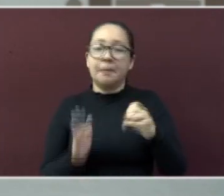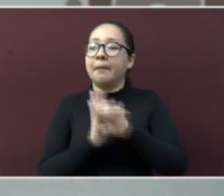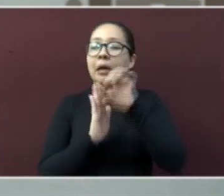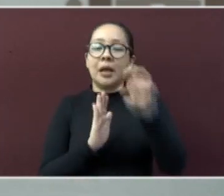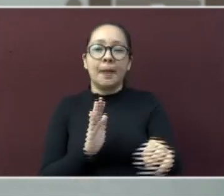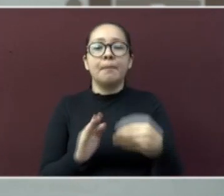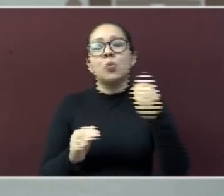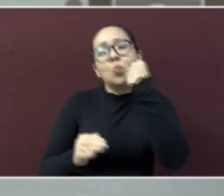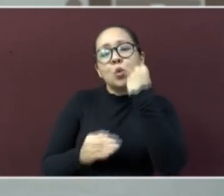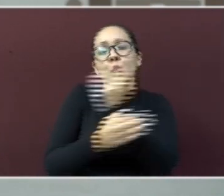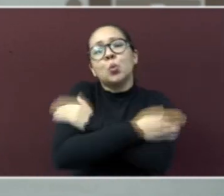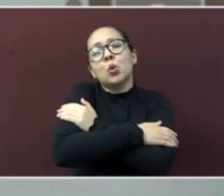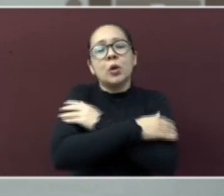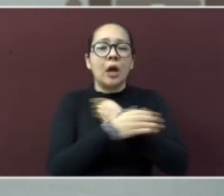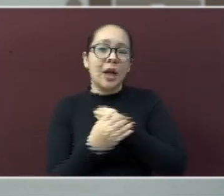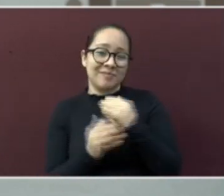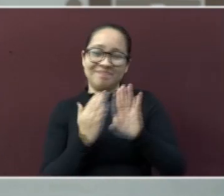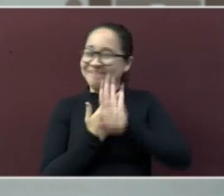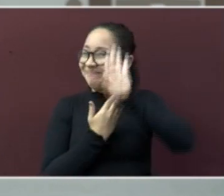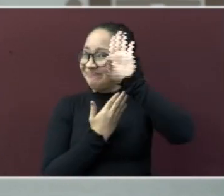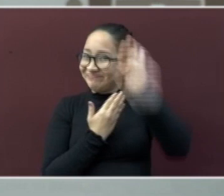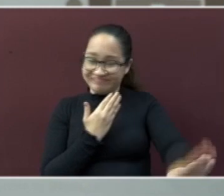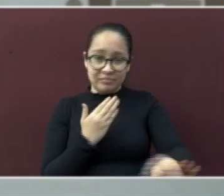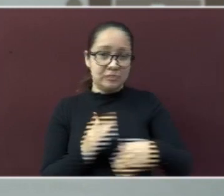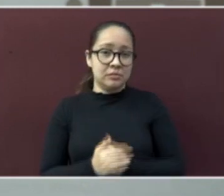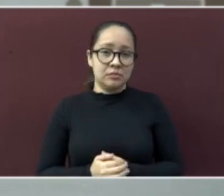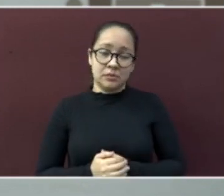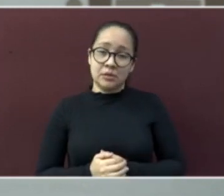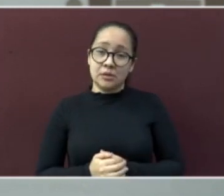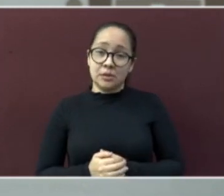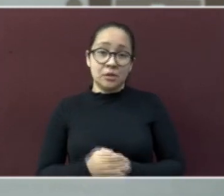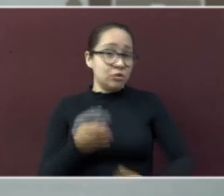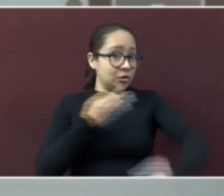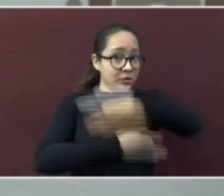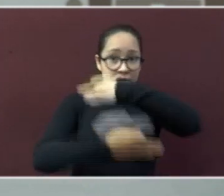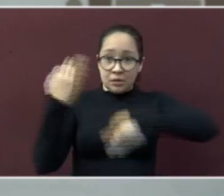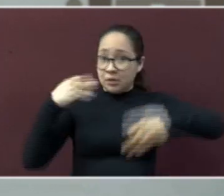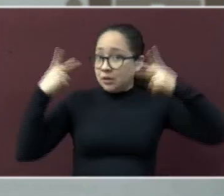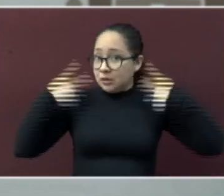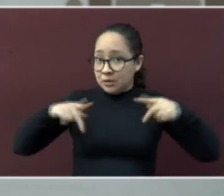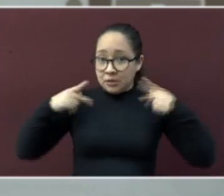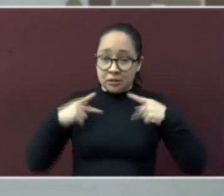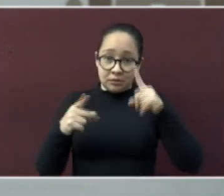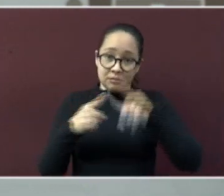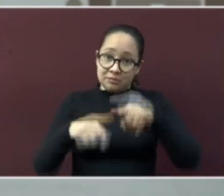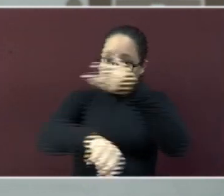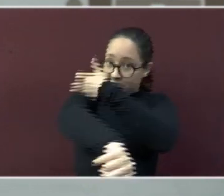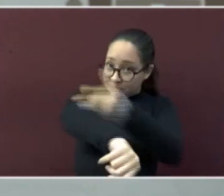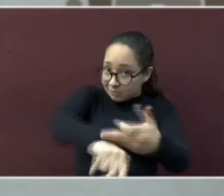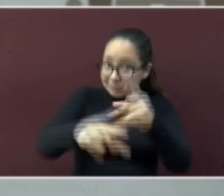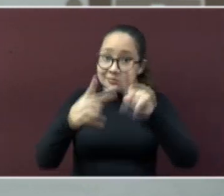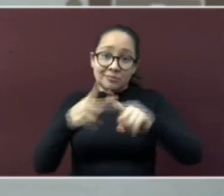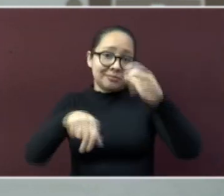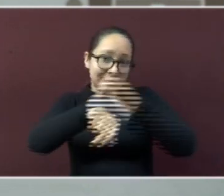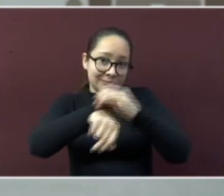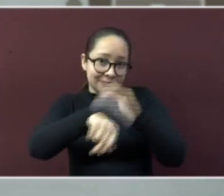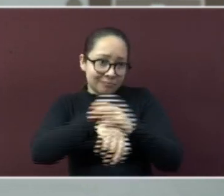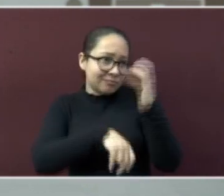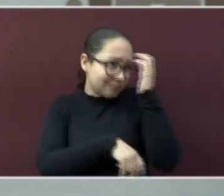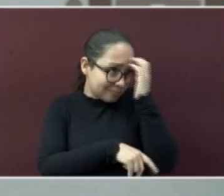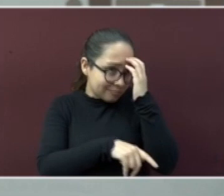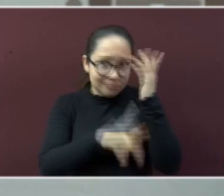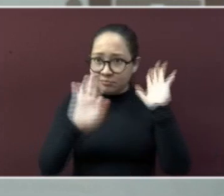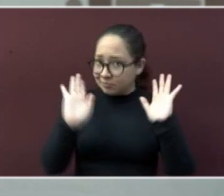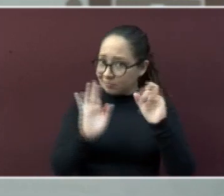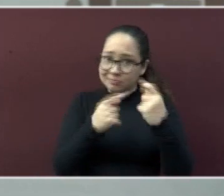saludar de mano beso o abrazo esto aplica para todas las personas familiares amigos conocidos etcétera